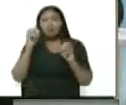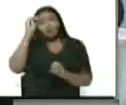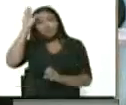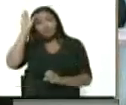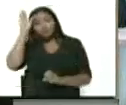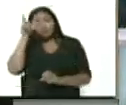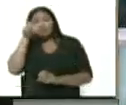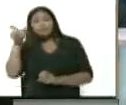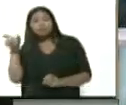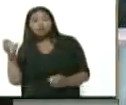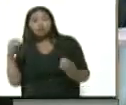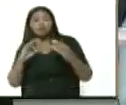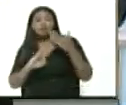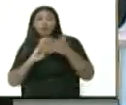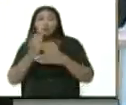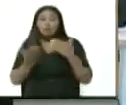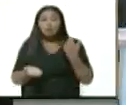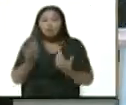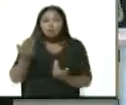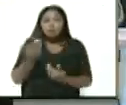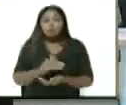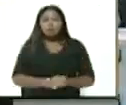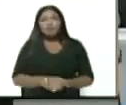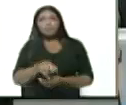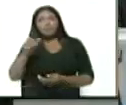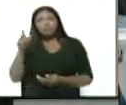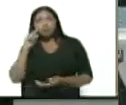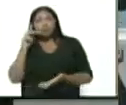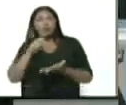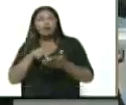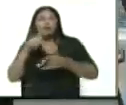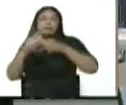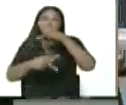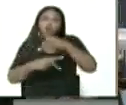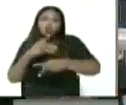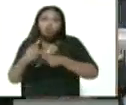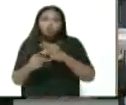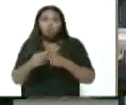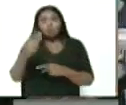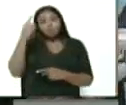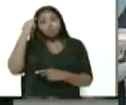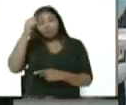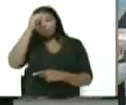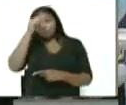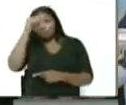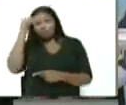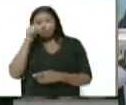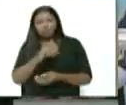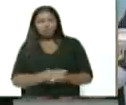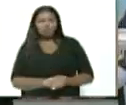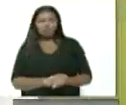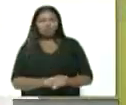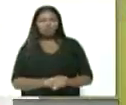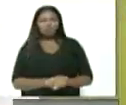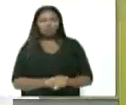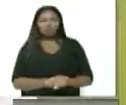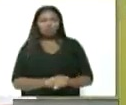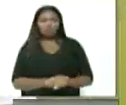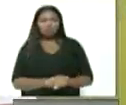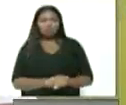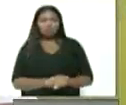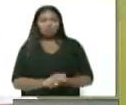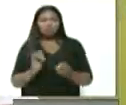miembros de mesa es fundamental los miembros que están en este proceso está en el día domingo bueno el plan